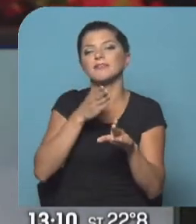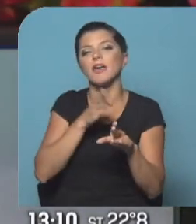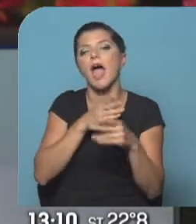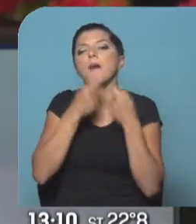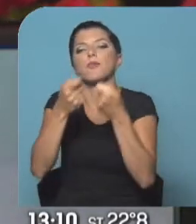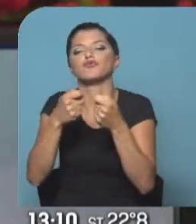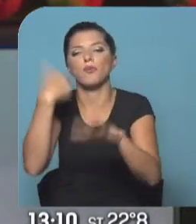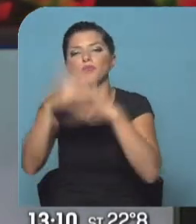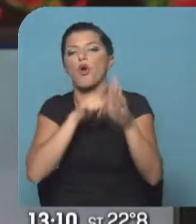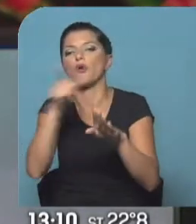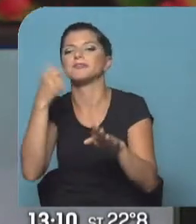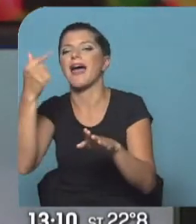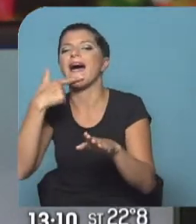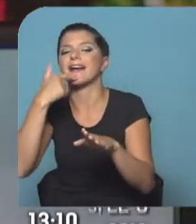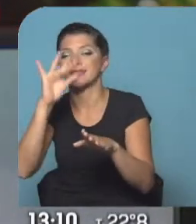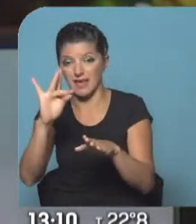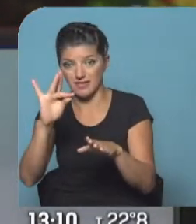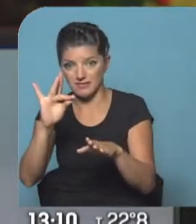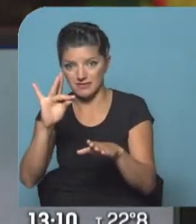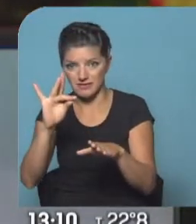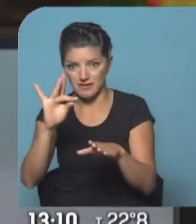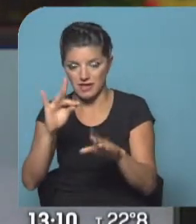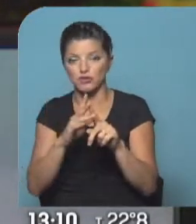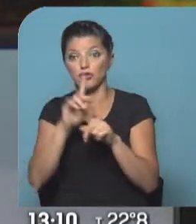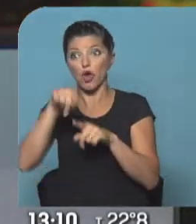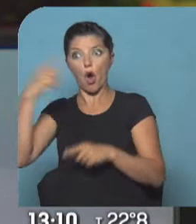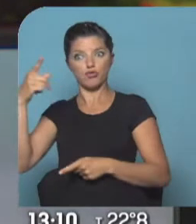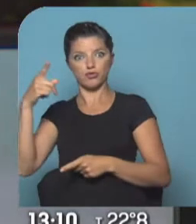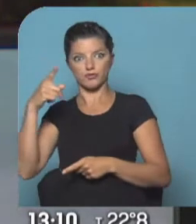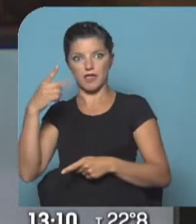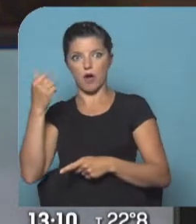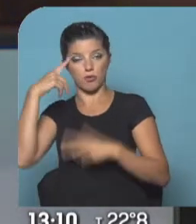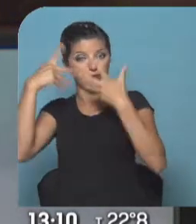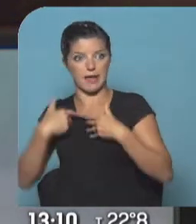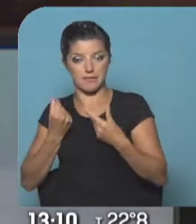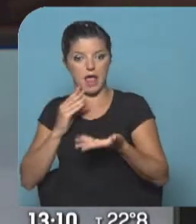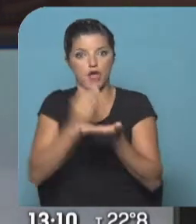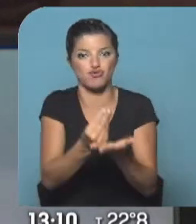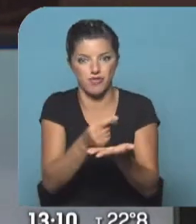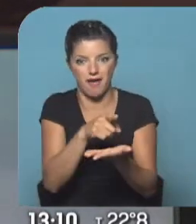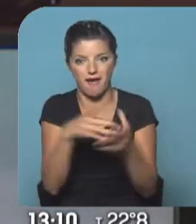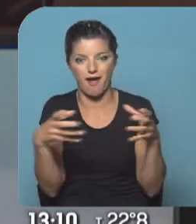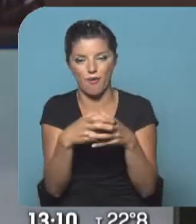actores que rápidamente fueron a cubrir la plata que le faltaba a Hamas para actuar. Yo creo que eso se